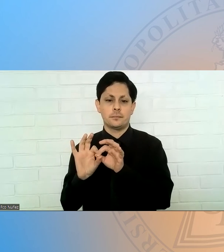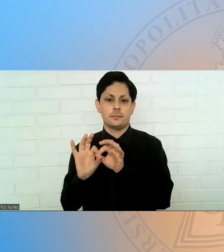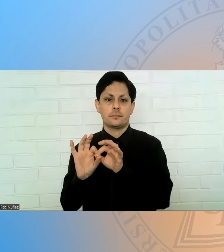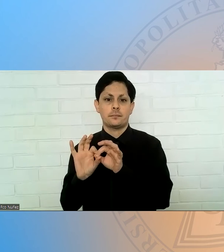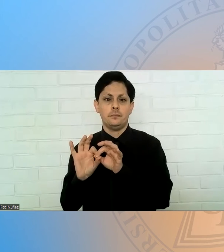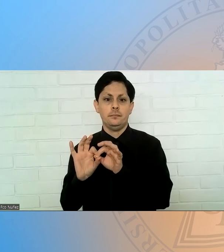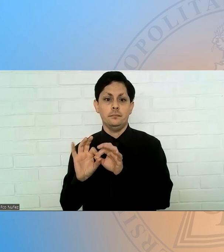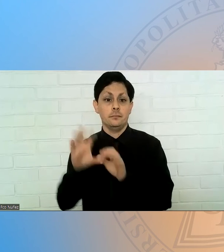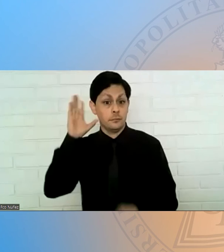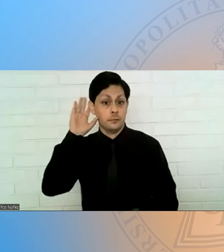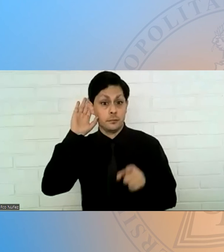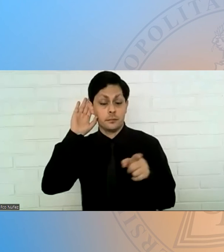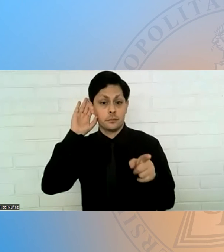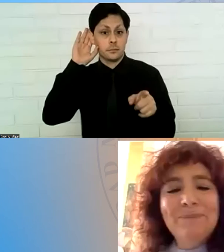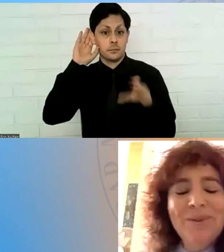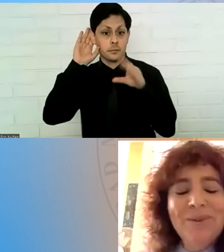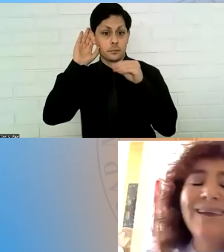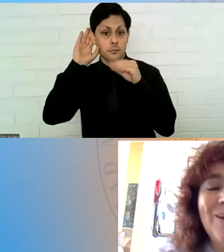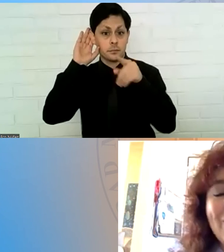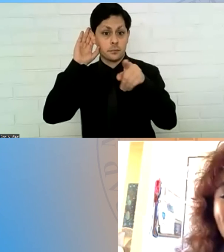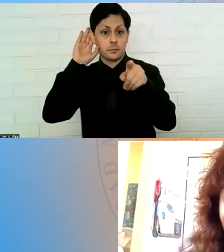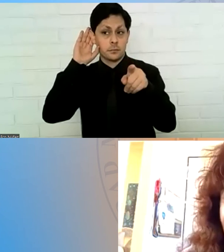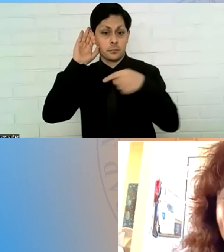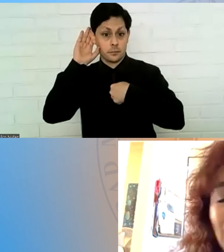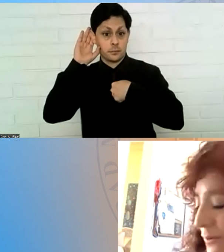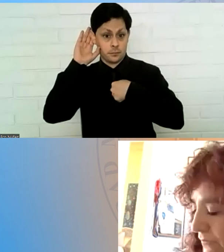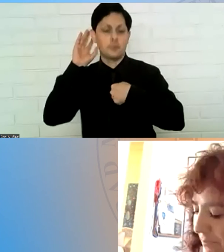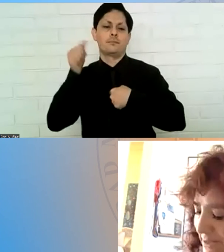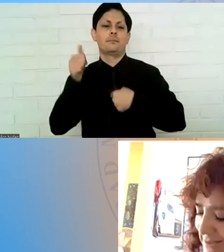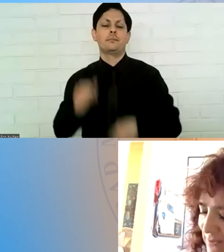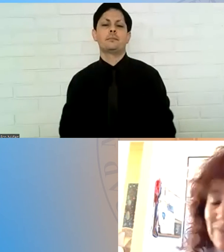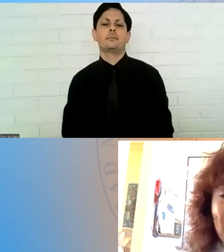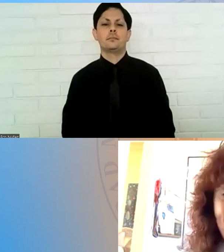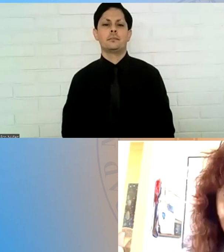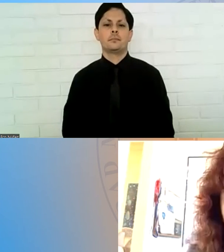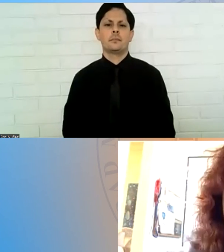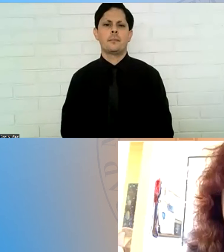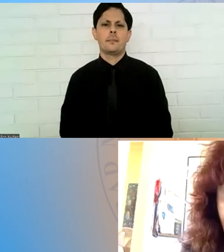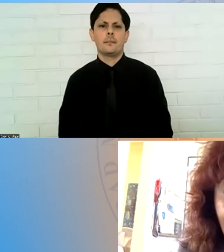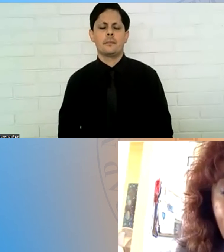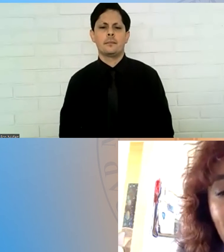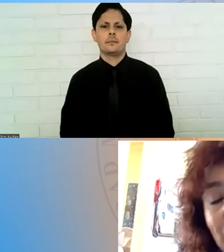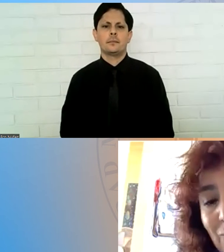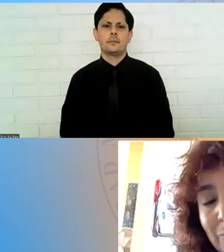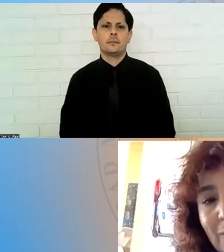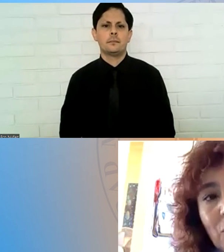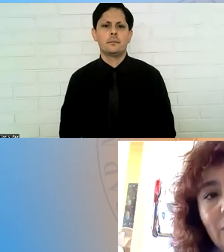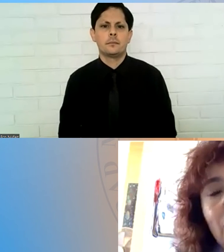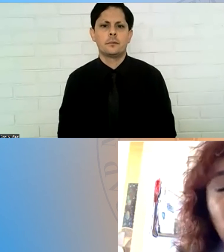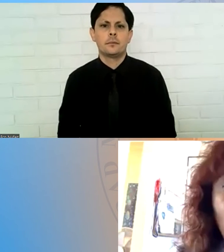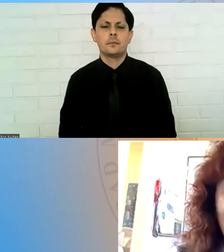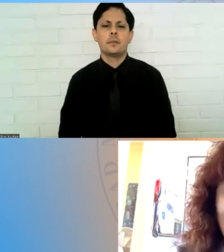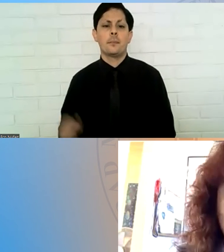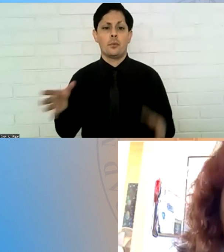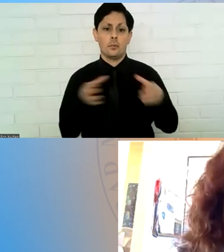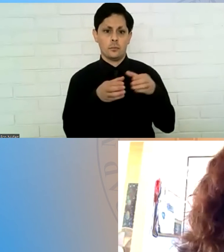estoy escuchando. ¿Sí te escuchas bien? Lo que acaba de decir Nolfa me hace tanto sentido porque hemos estado también con el grupo